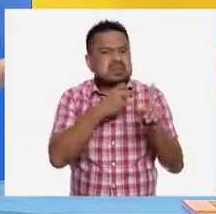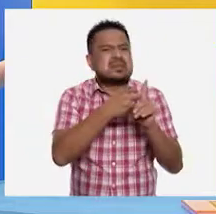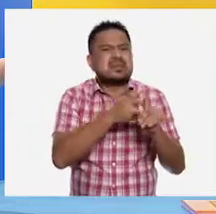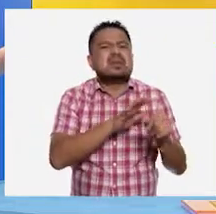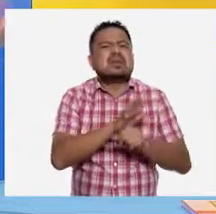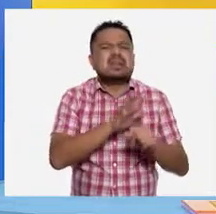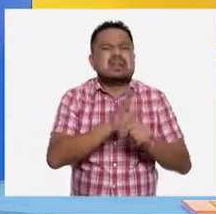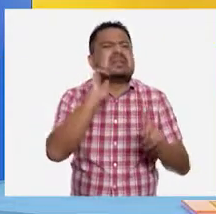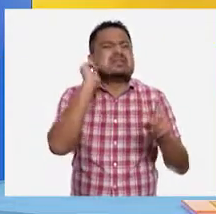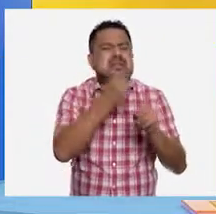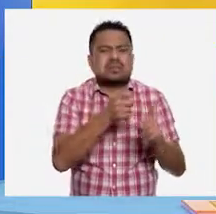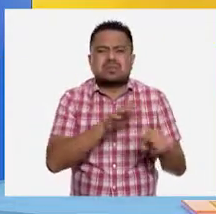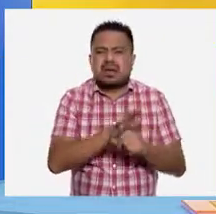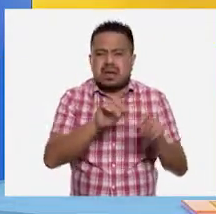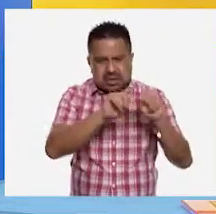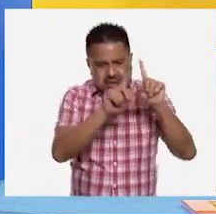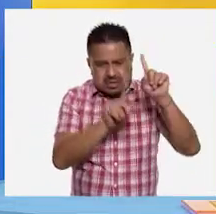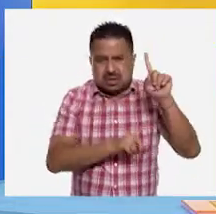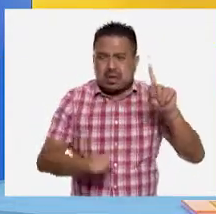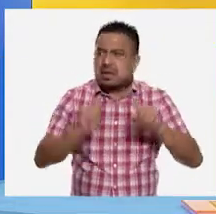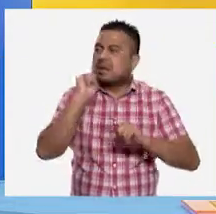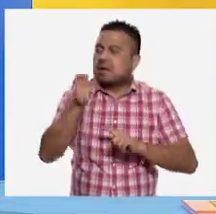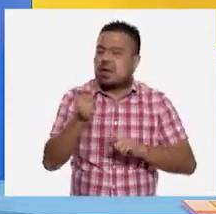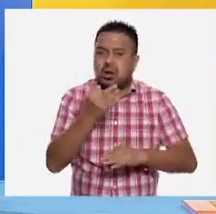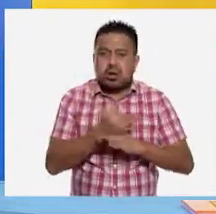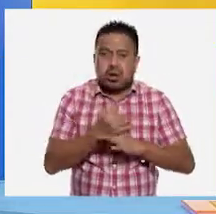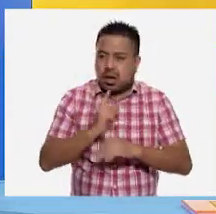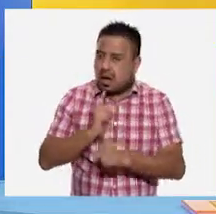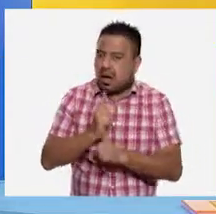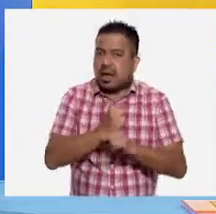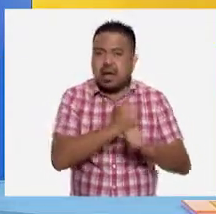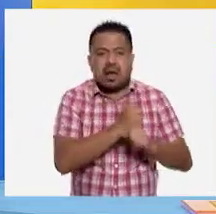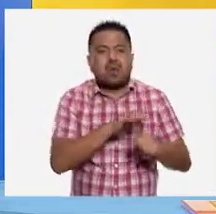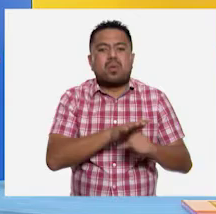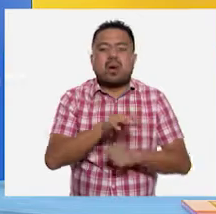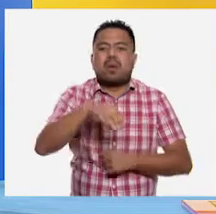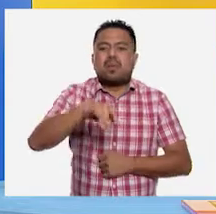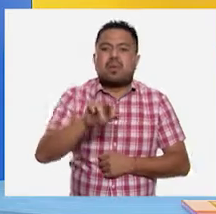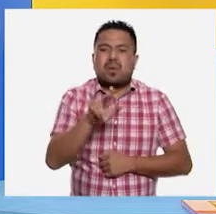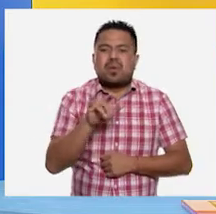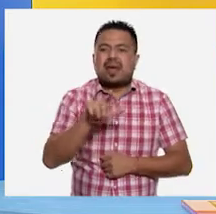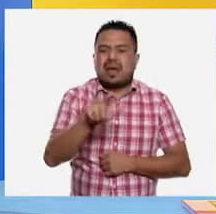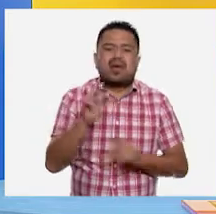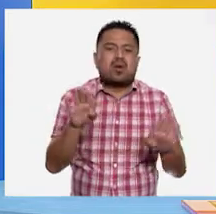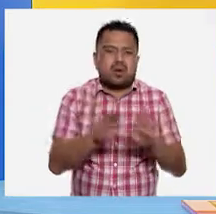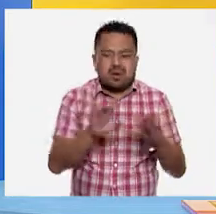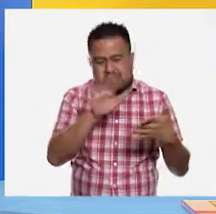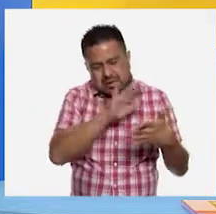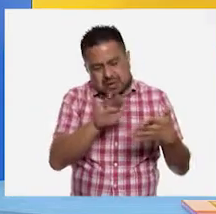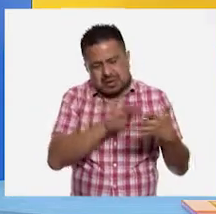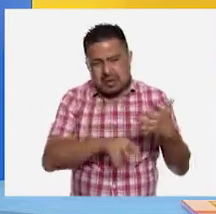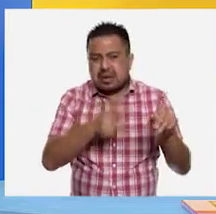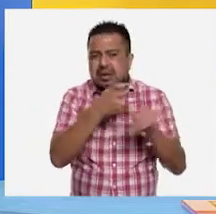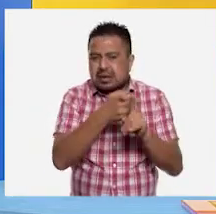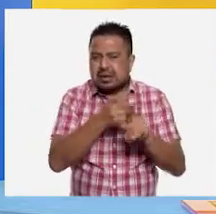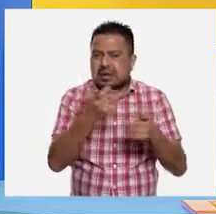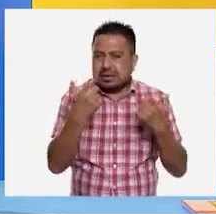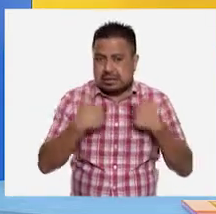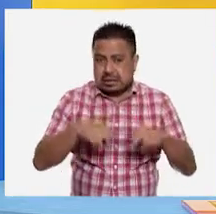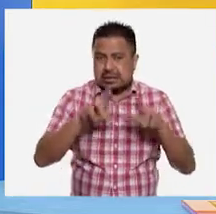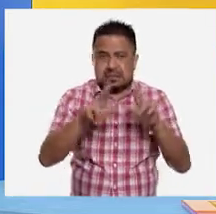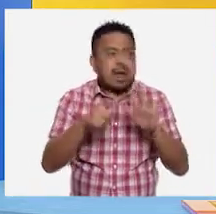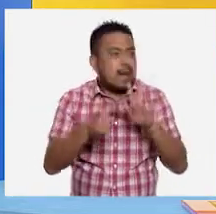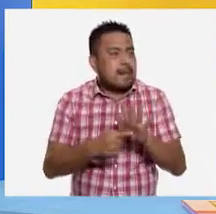definir qué es lo que distingue a la nación mexicana lo encontramos en el muralismo, que al igual que en la literatura, se intentó representar